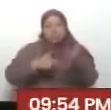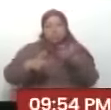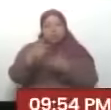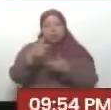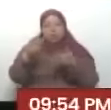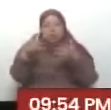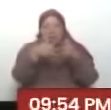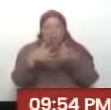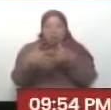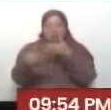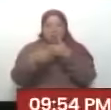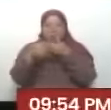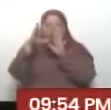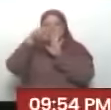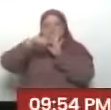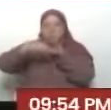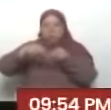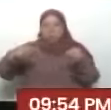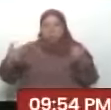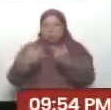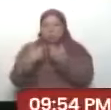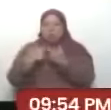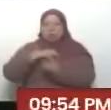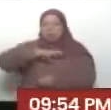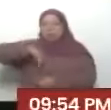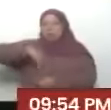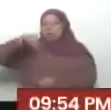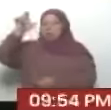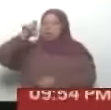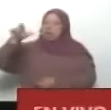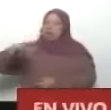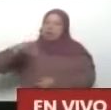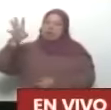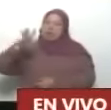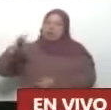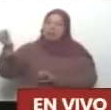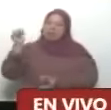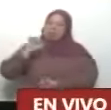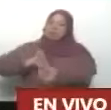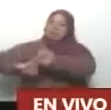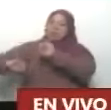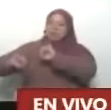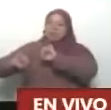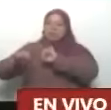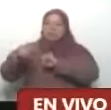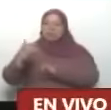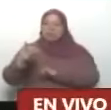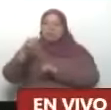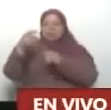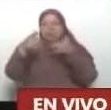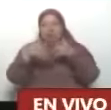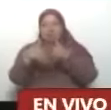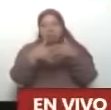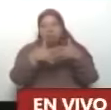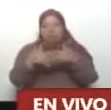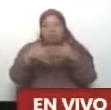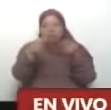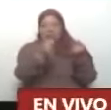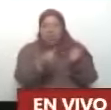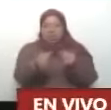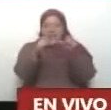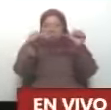rescataremos. ¡Oh, oh, oh! Esequibo nuestro lo defenderemos, del imperialismo lo